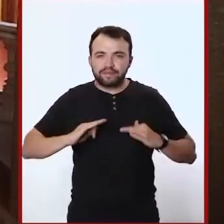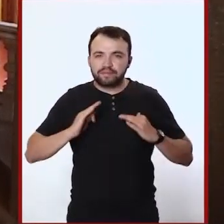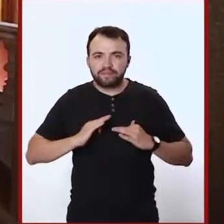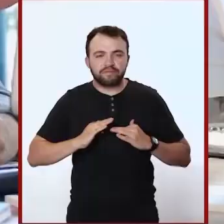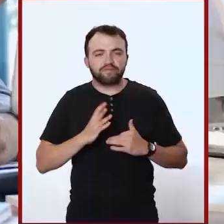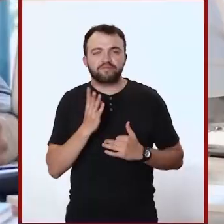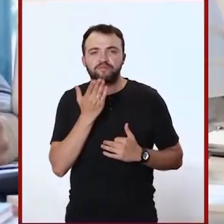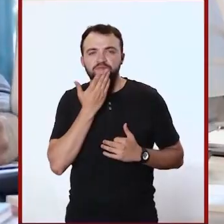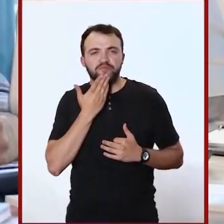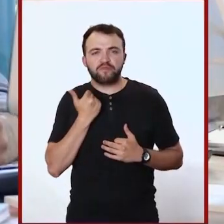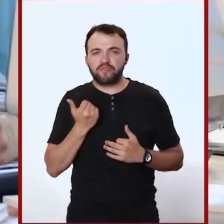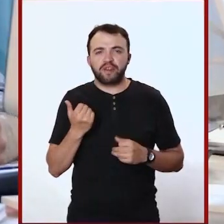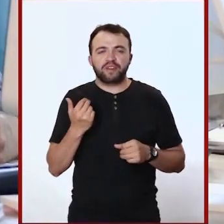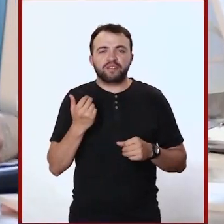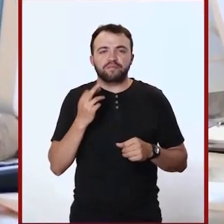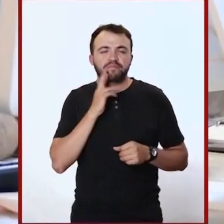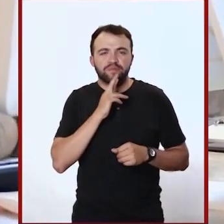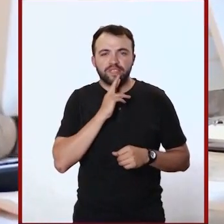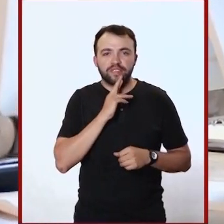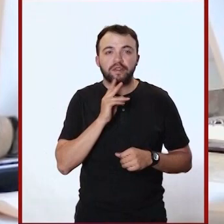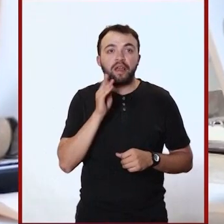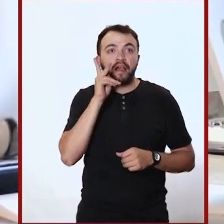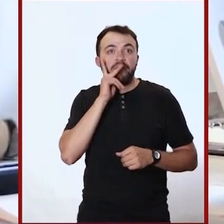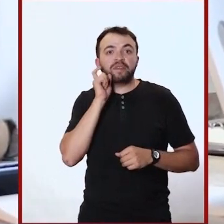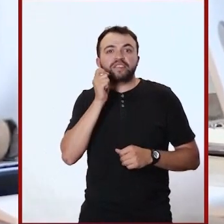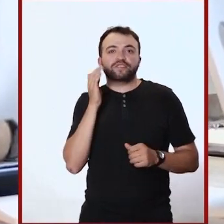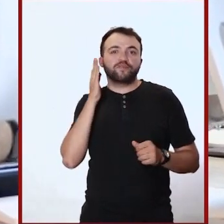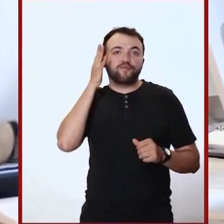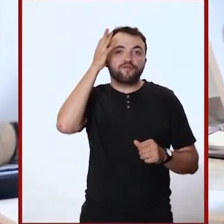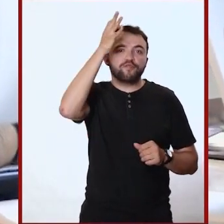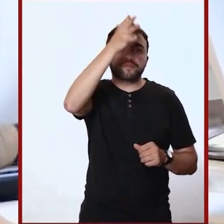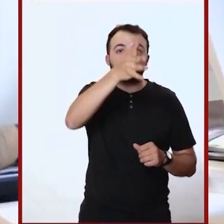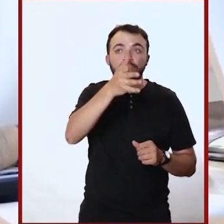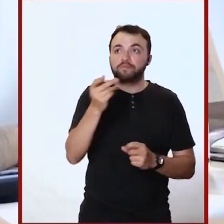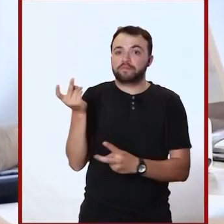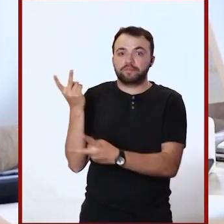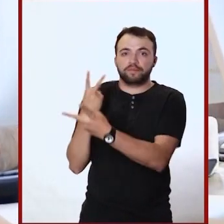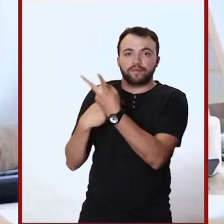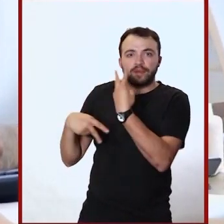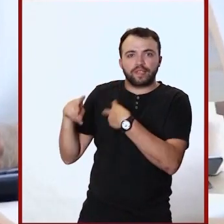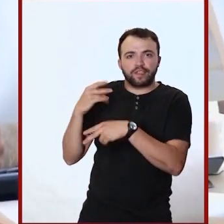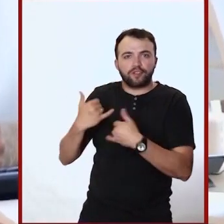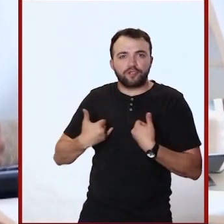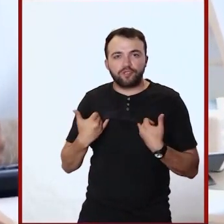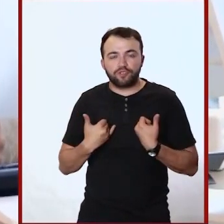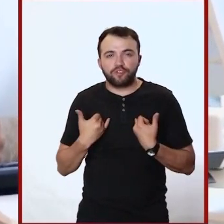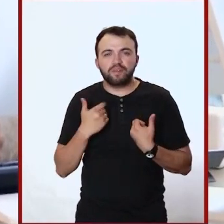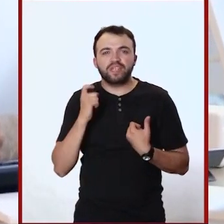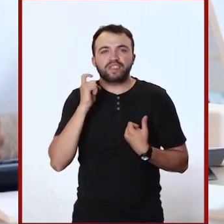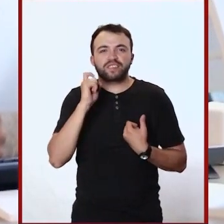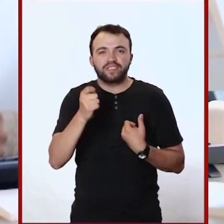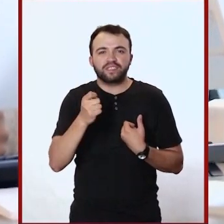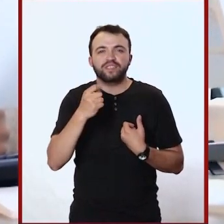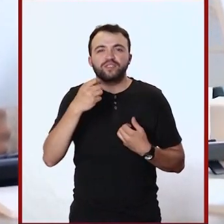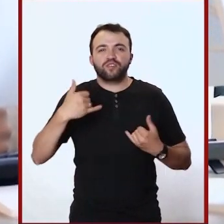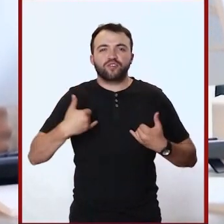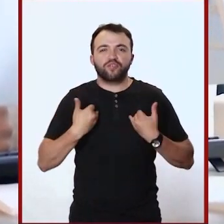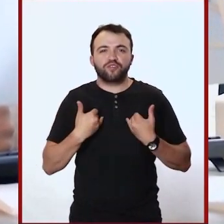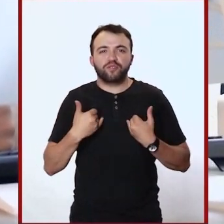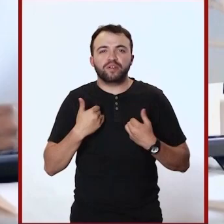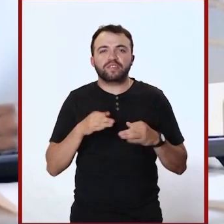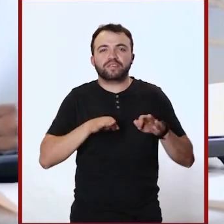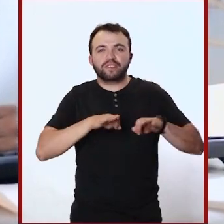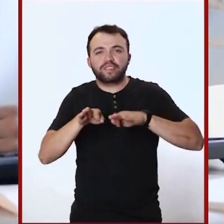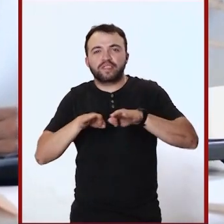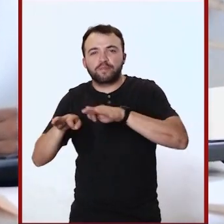y justamente vamos a ver qué nos depara el futuro. Lo que viene para los jóvenes, la vida laboral en México. ¿Cómo está el panorama?